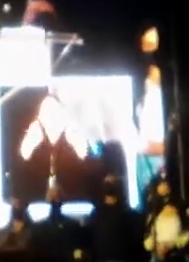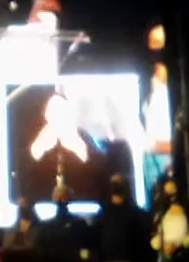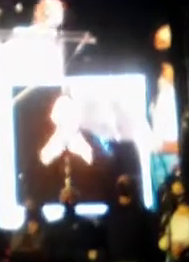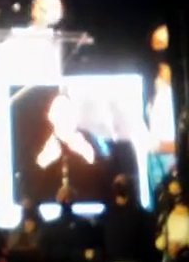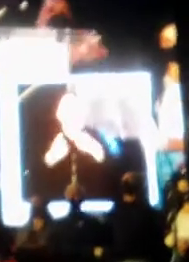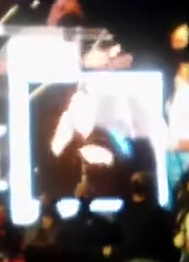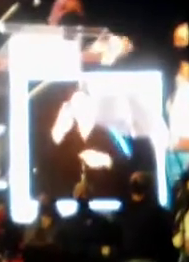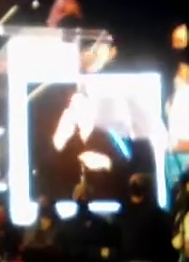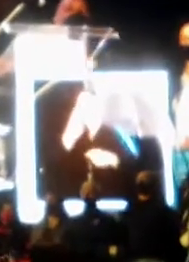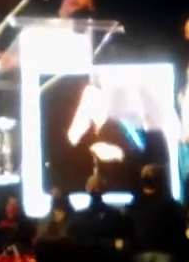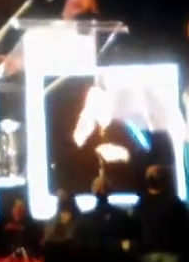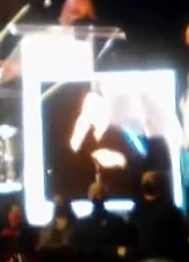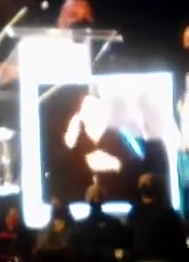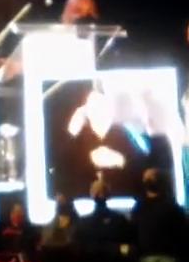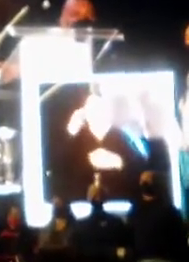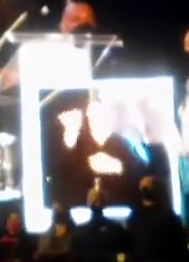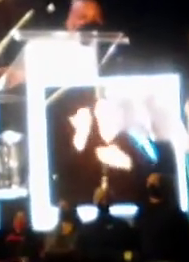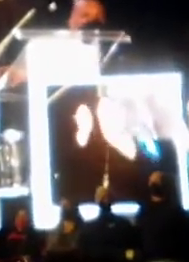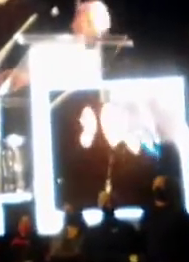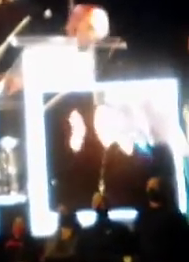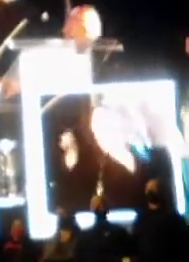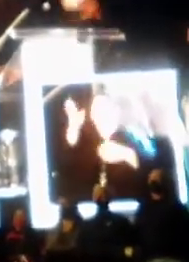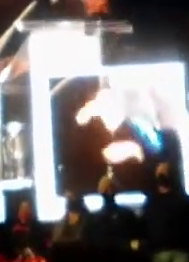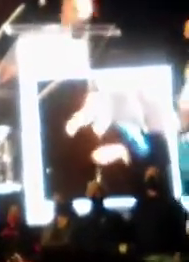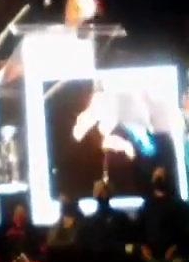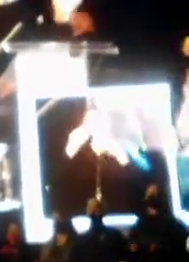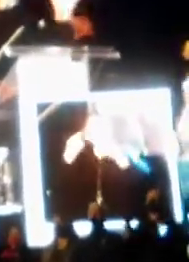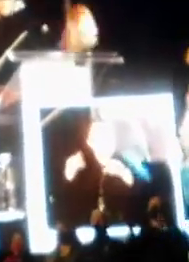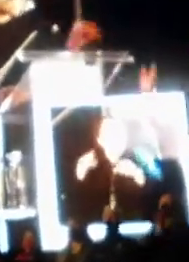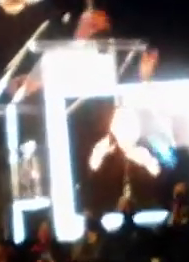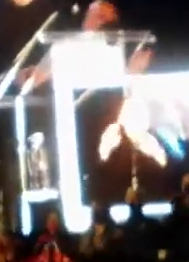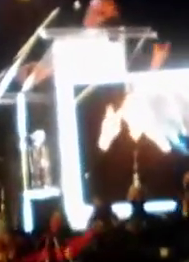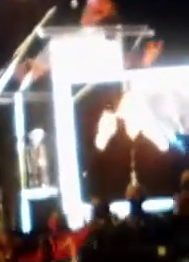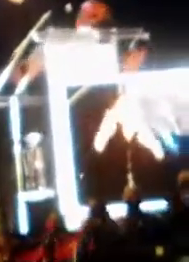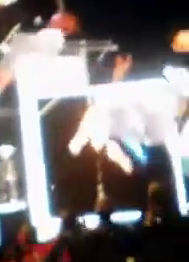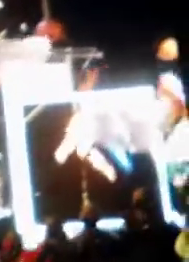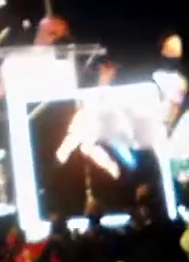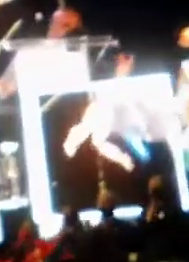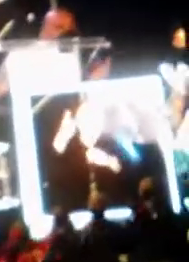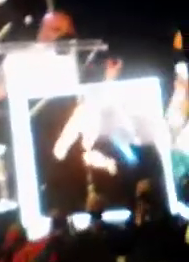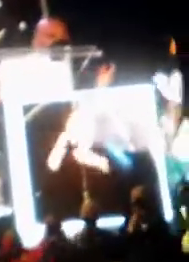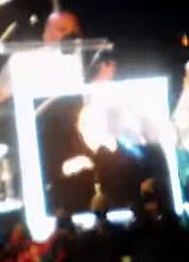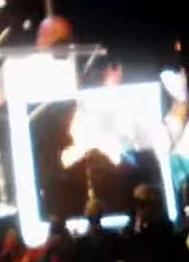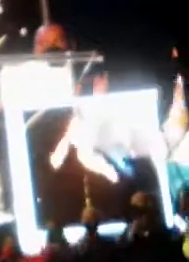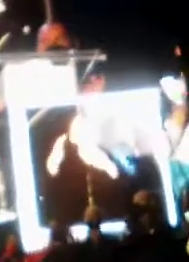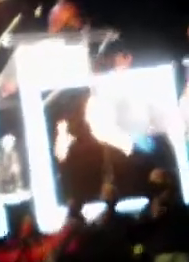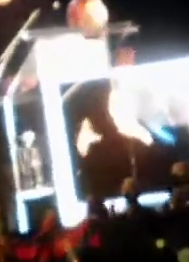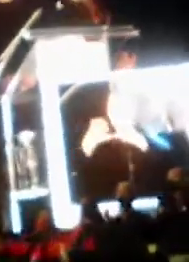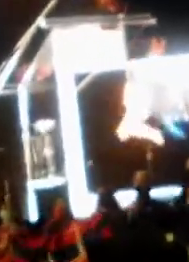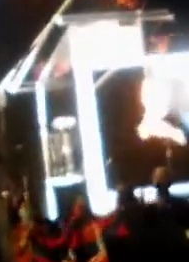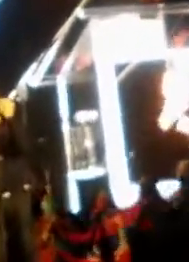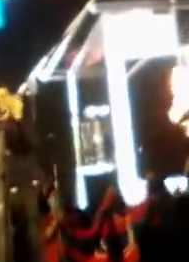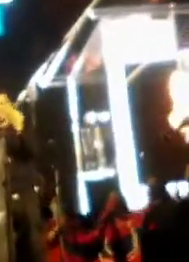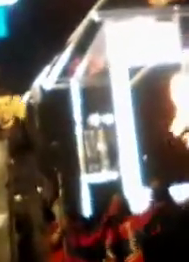primer gran reconocimiento y homenaje. Son la razón fundamental que explica el logro de las